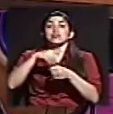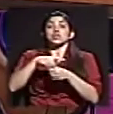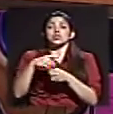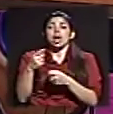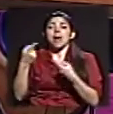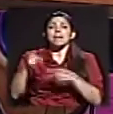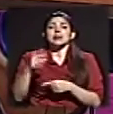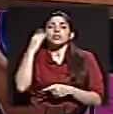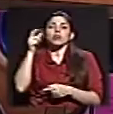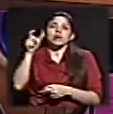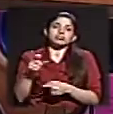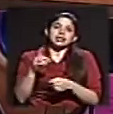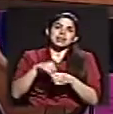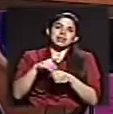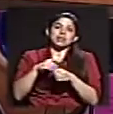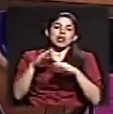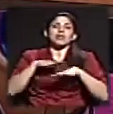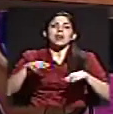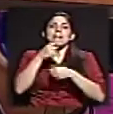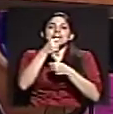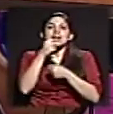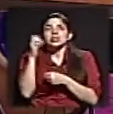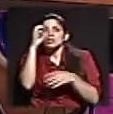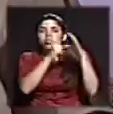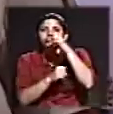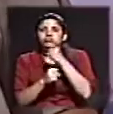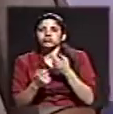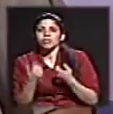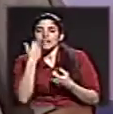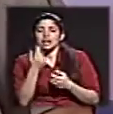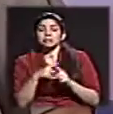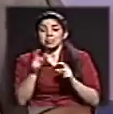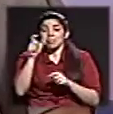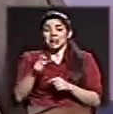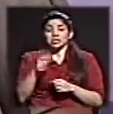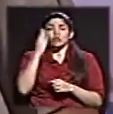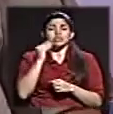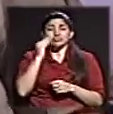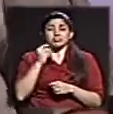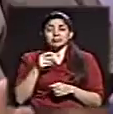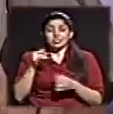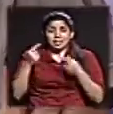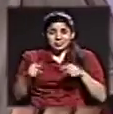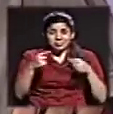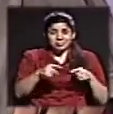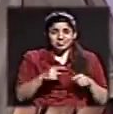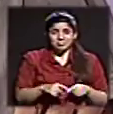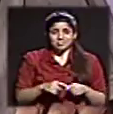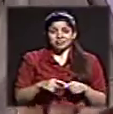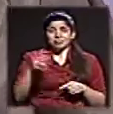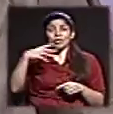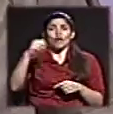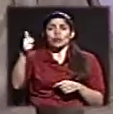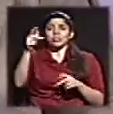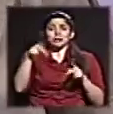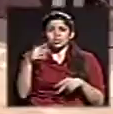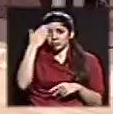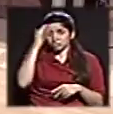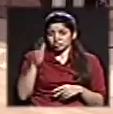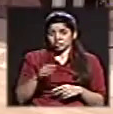se da porque es una diputada y toda la prensa está frente, pero las personas que hemos vivido ese tipo de cosas, nadie lo sabe. Y es